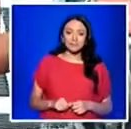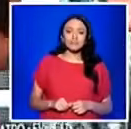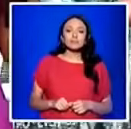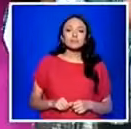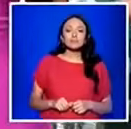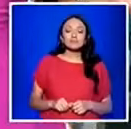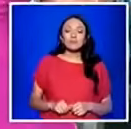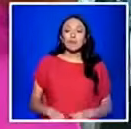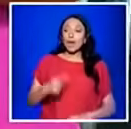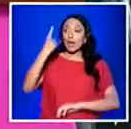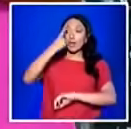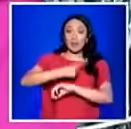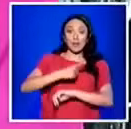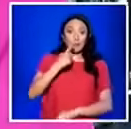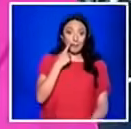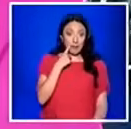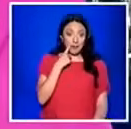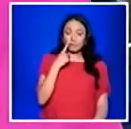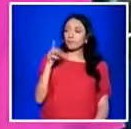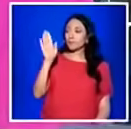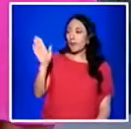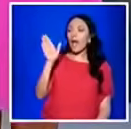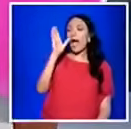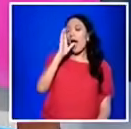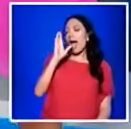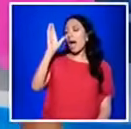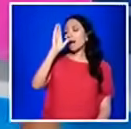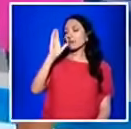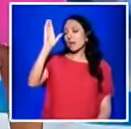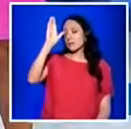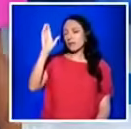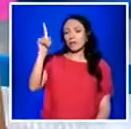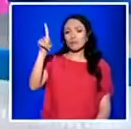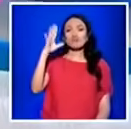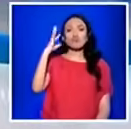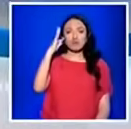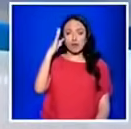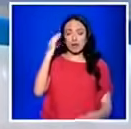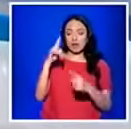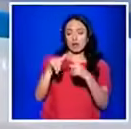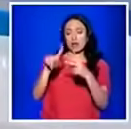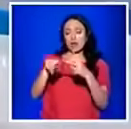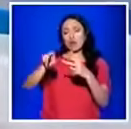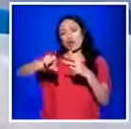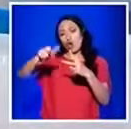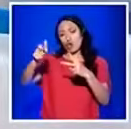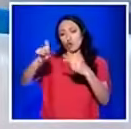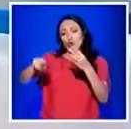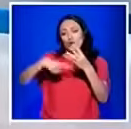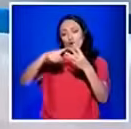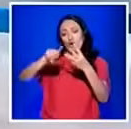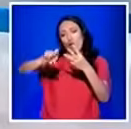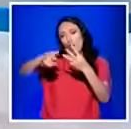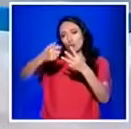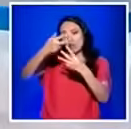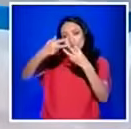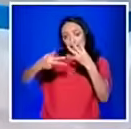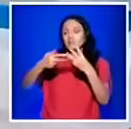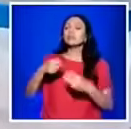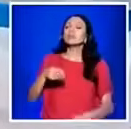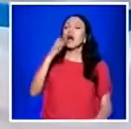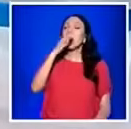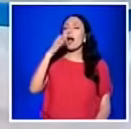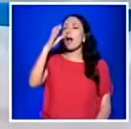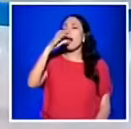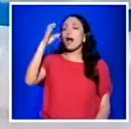Por el Día del Padre, la cantante Patricia González y Javier, el Señor Bolero y los de siempre, se presentarán en el